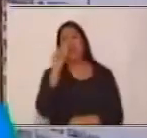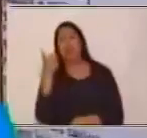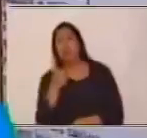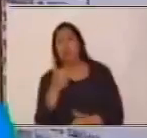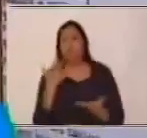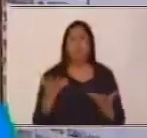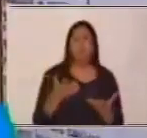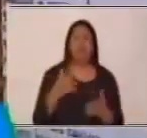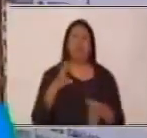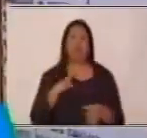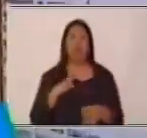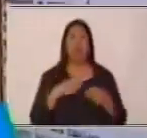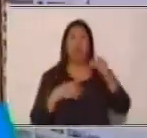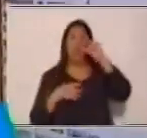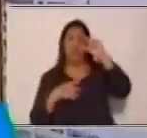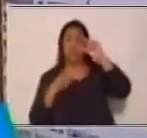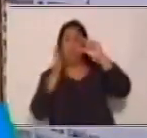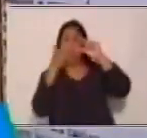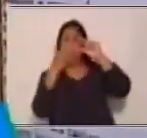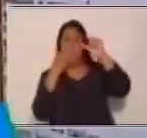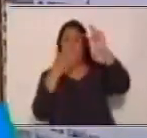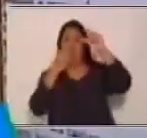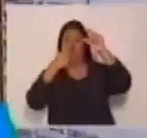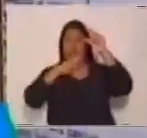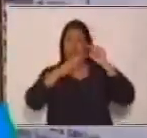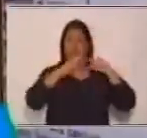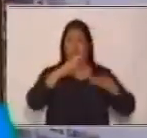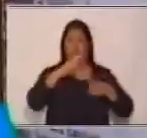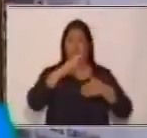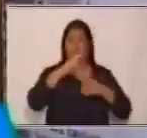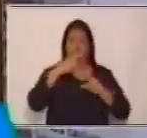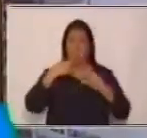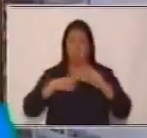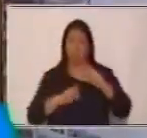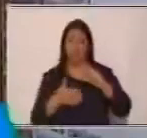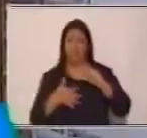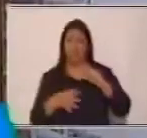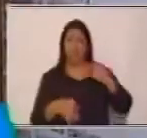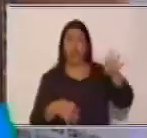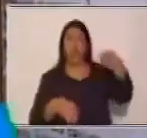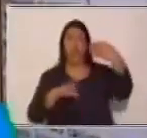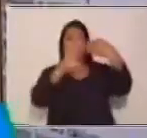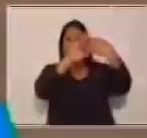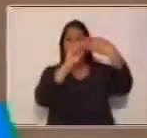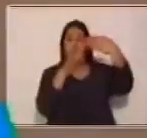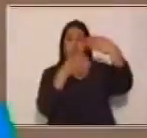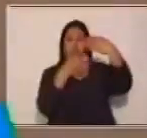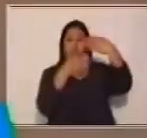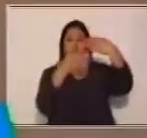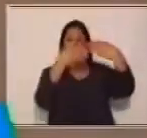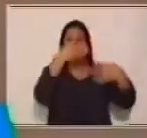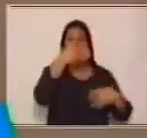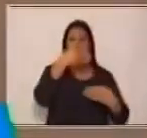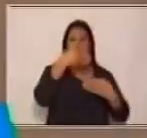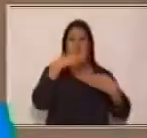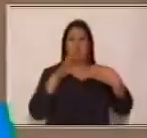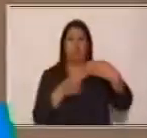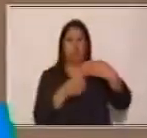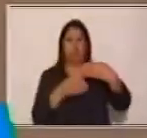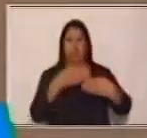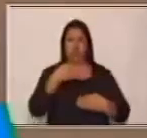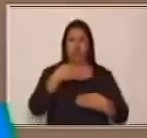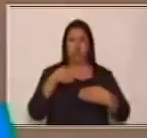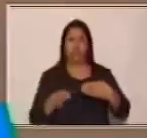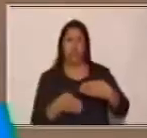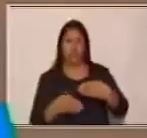blanco, otro espacio en blanco, otro espacio en blanco. Entonces, estos componen las estrofas. ¿Te recuerdas también que te